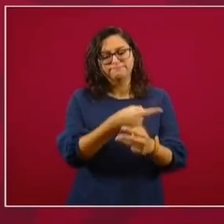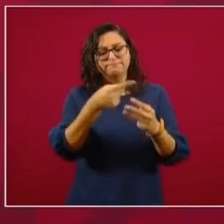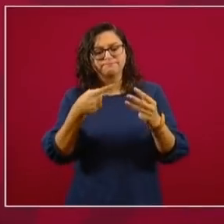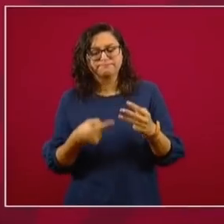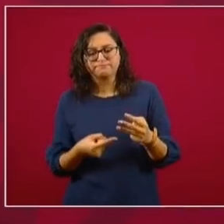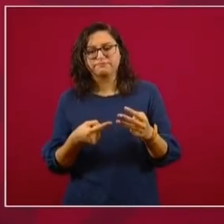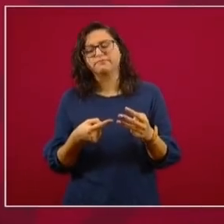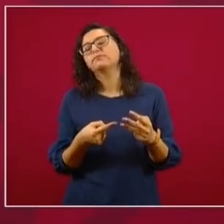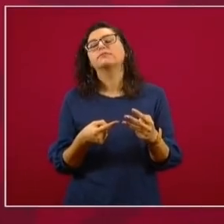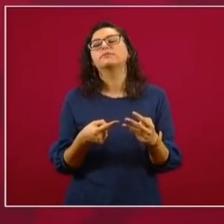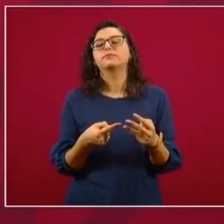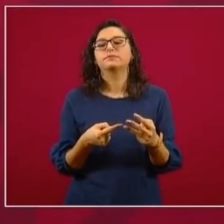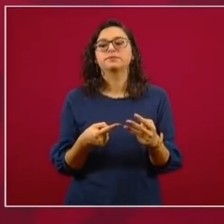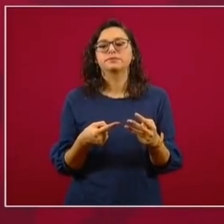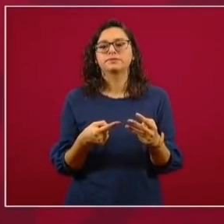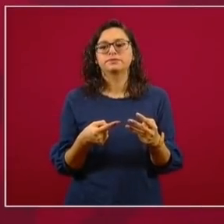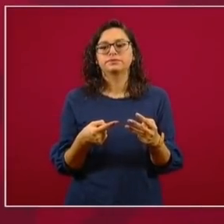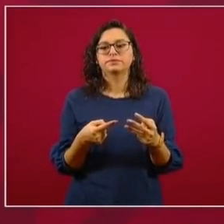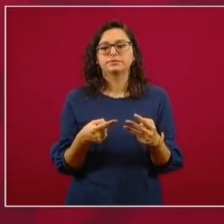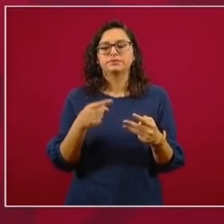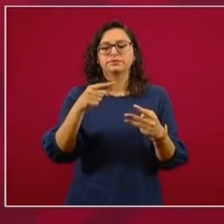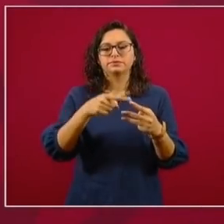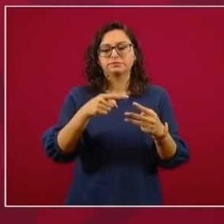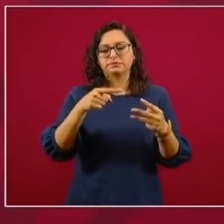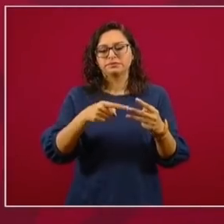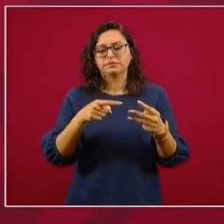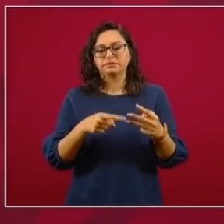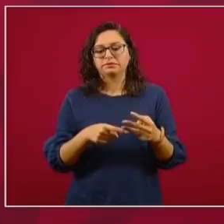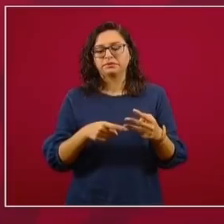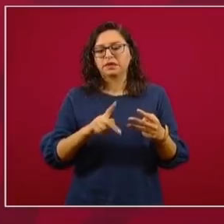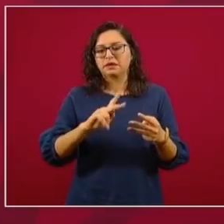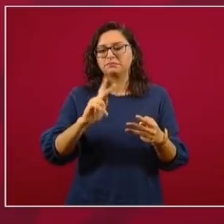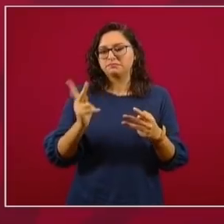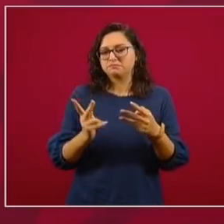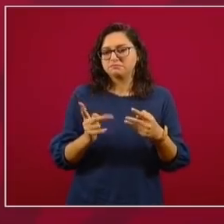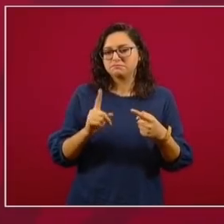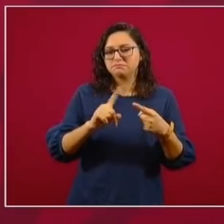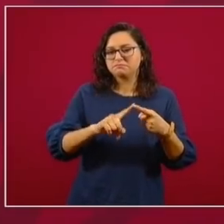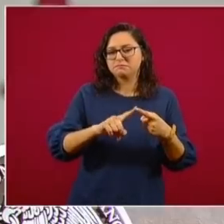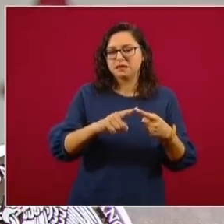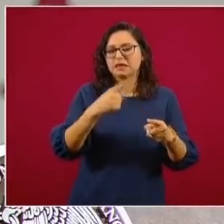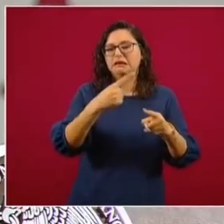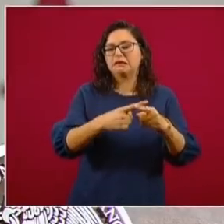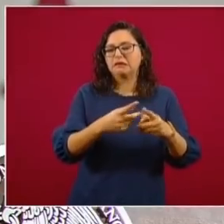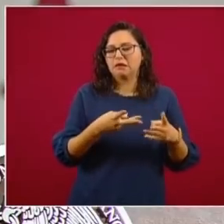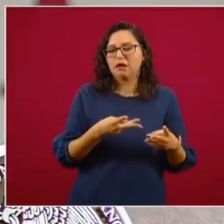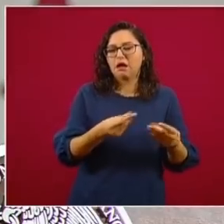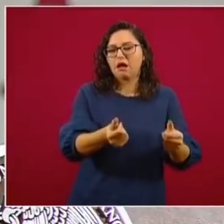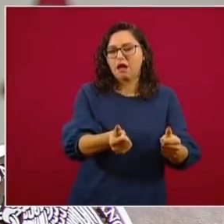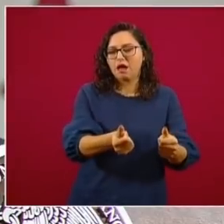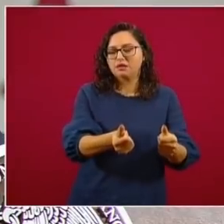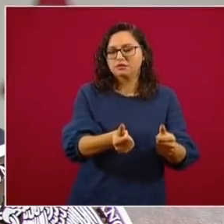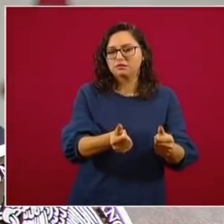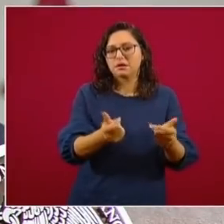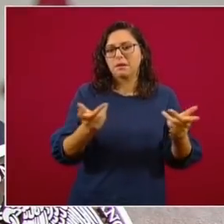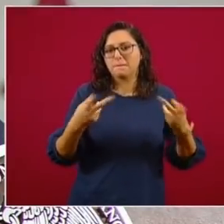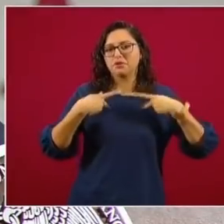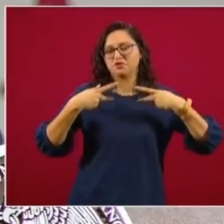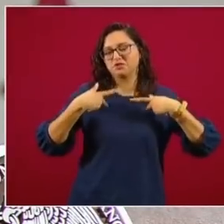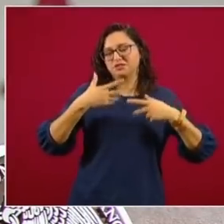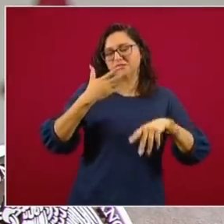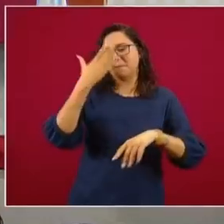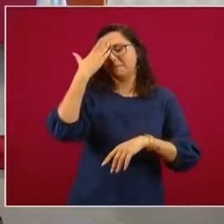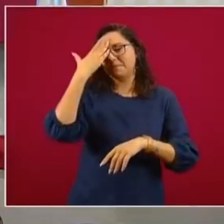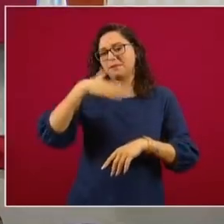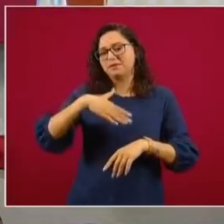clasificaciones responde a una pregunta diferente. La primera pregunta es quién gasta, y eso es con lo que la gente está más